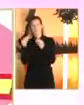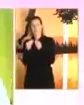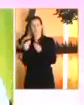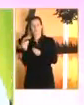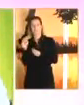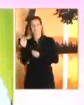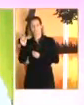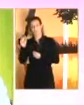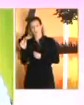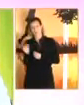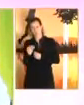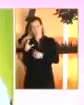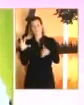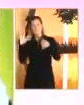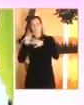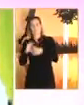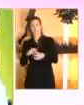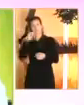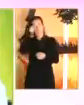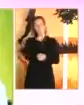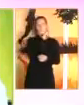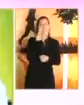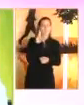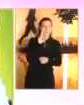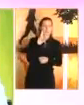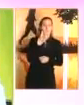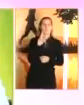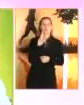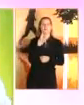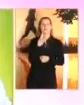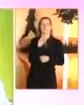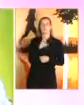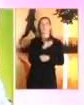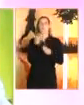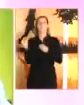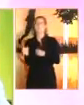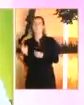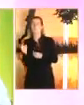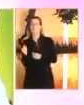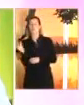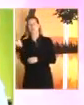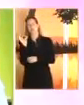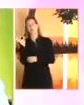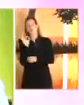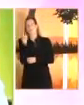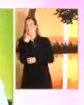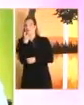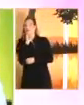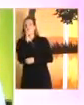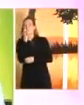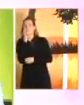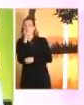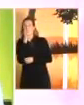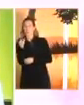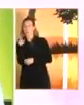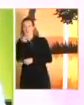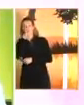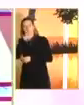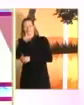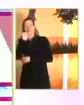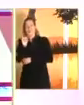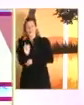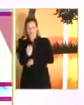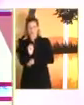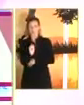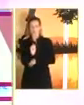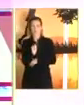los 23 pares, salvo los glóbulos rojos que no llevan, porque son los portadores del oxígeno, Y nuestras los espermatozoides en los hombres y